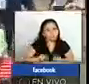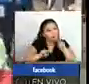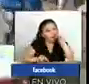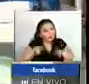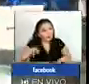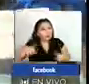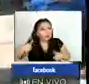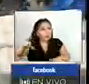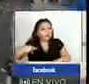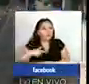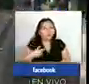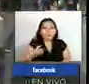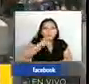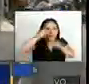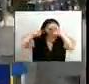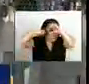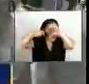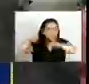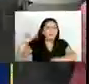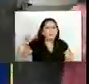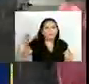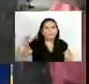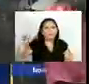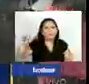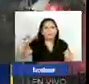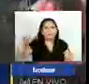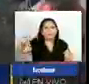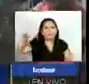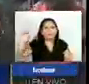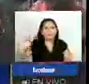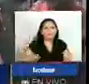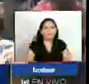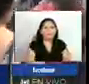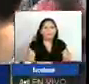Con imágenes e informe de Enrique López, Noticiero Hechos.